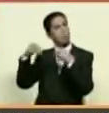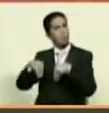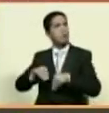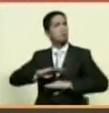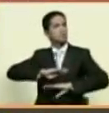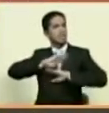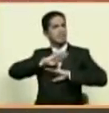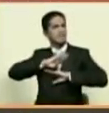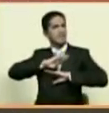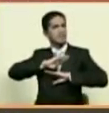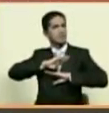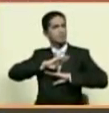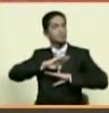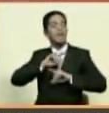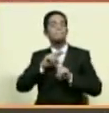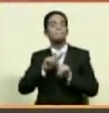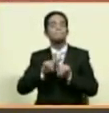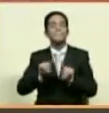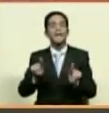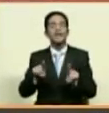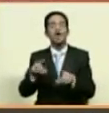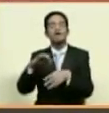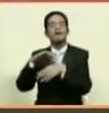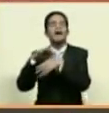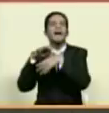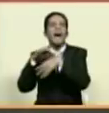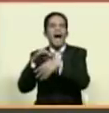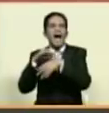satisfactorios. Pero el sector cárnico